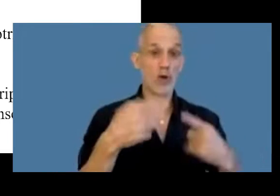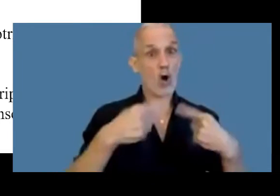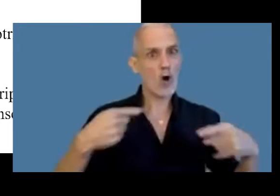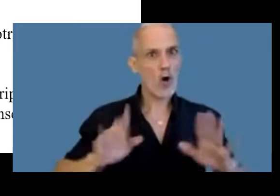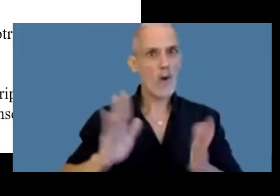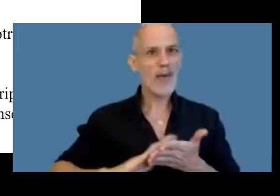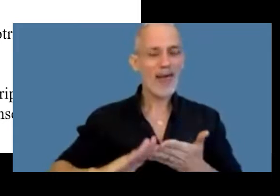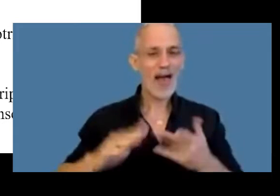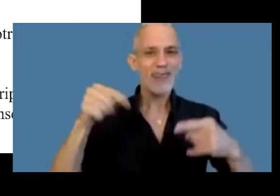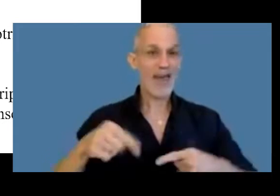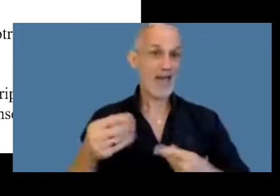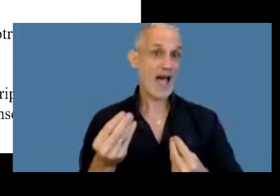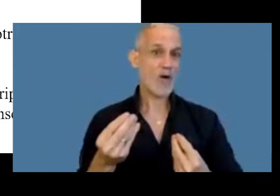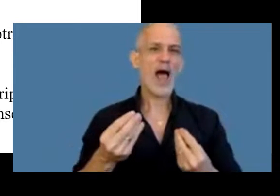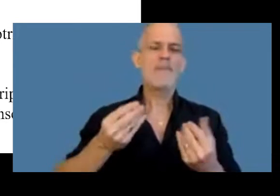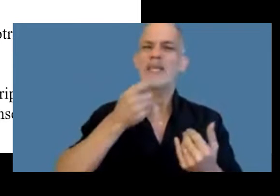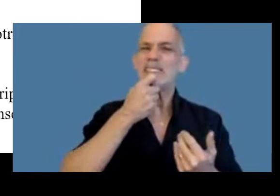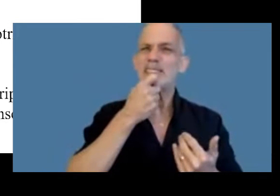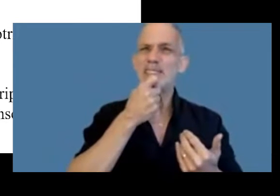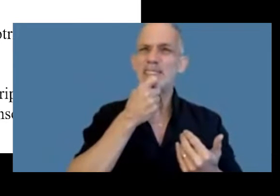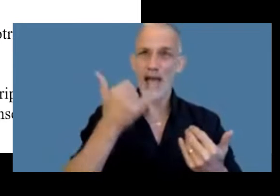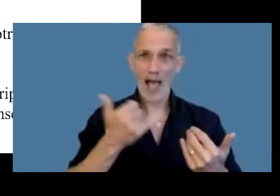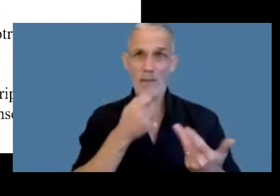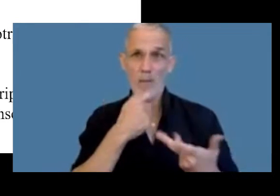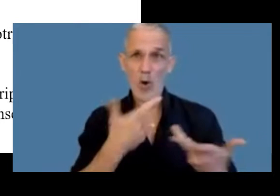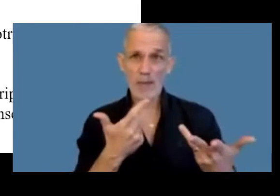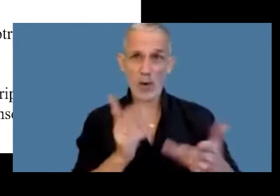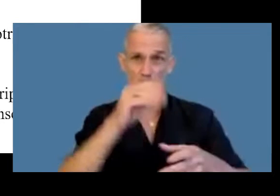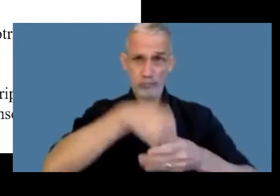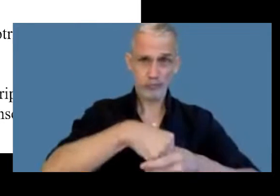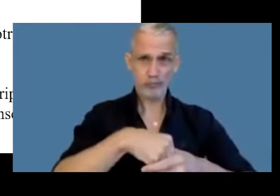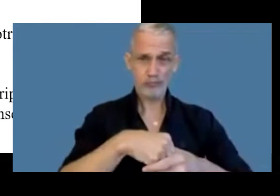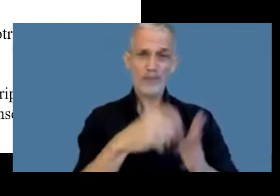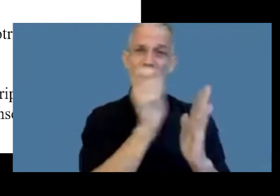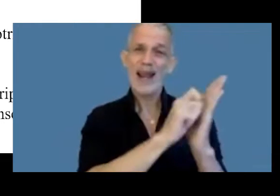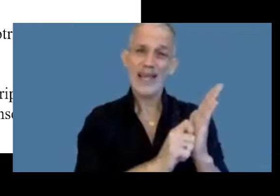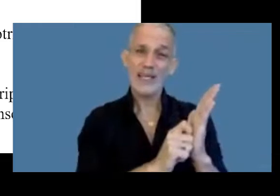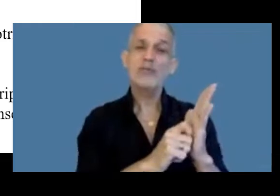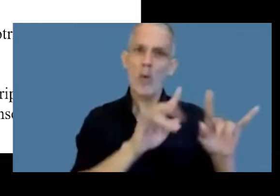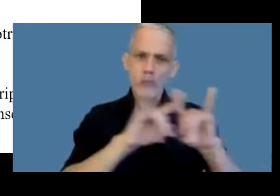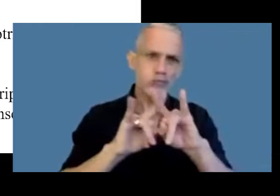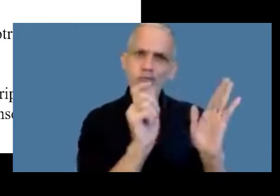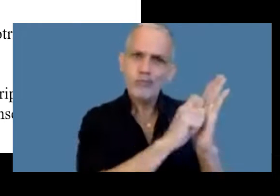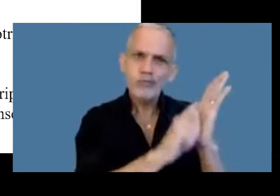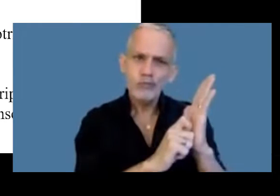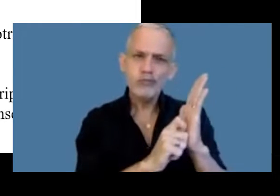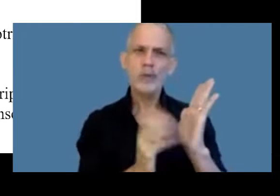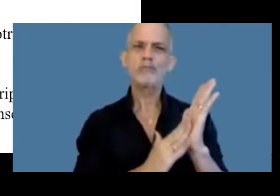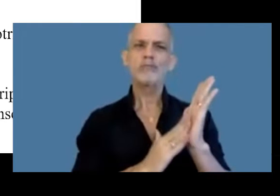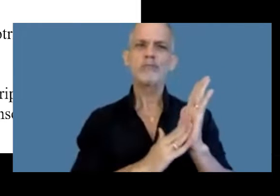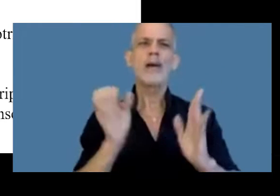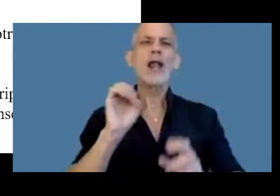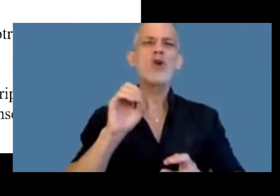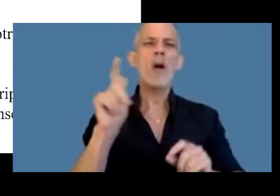que hubieran hoy incorporado en el registro en la titularidad de cuentas